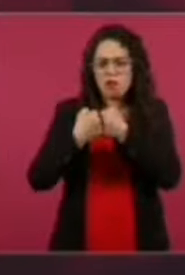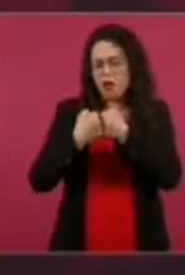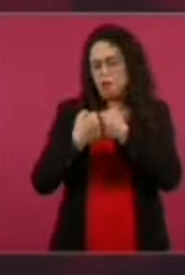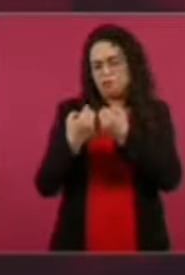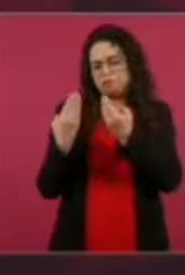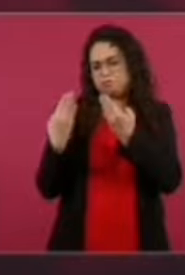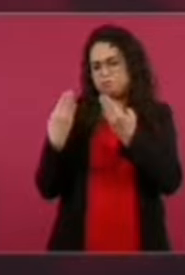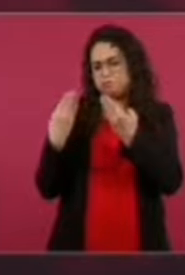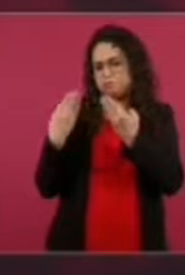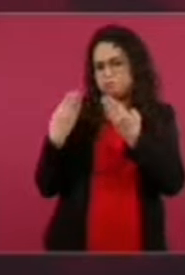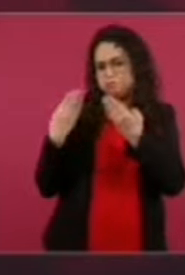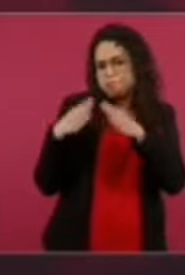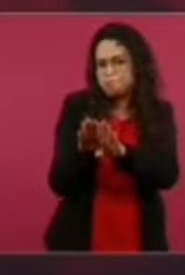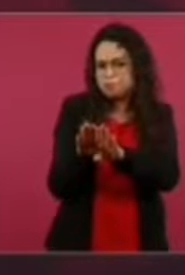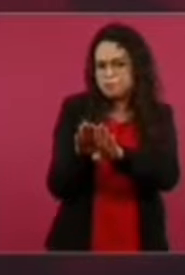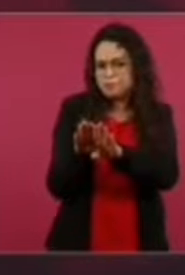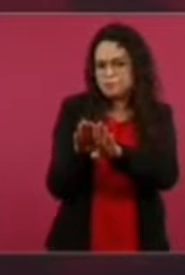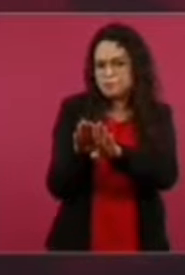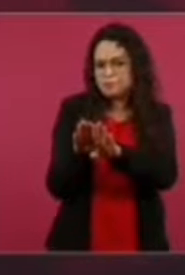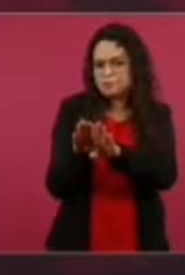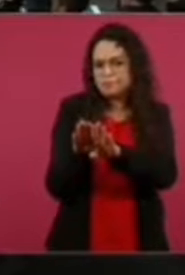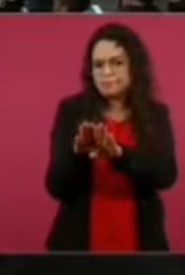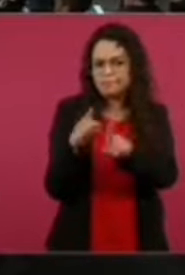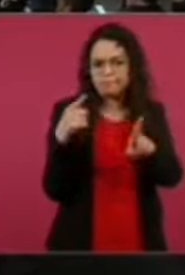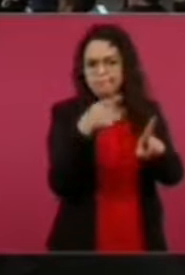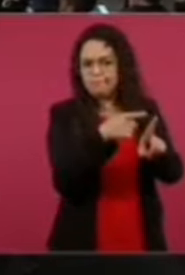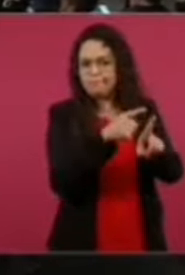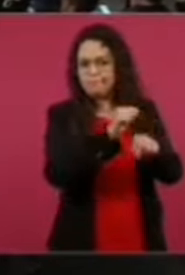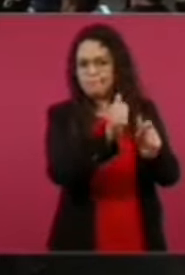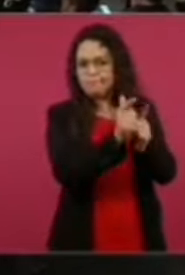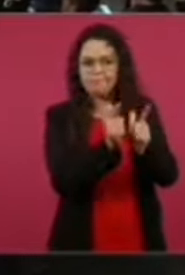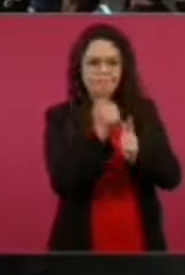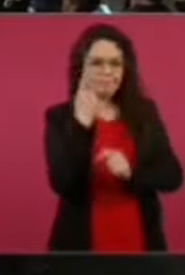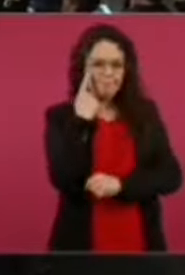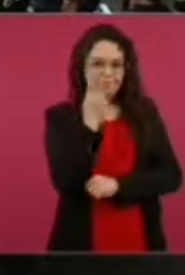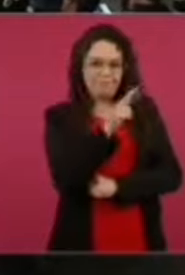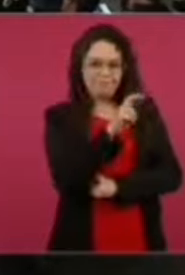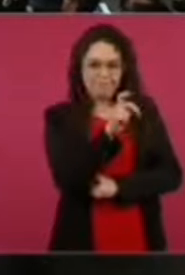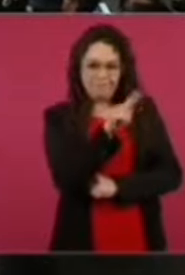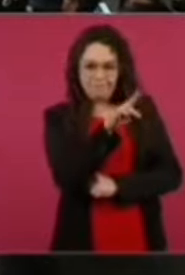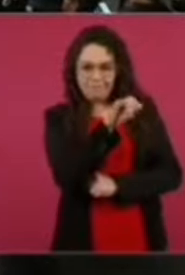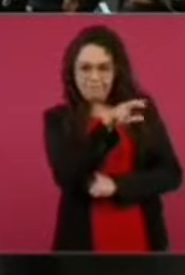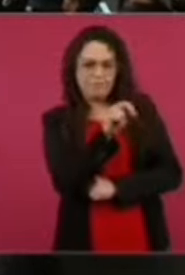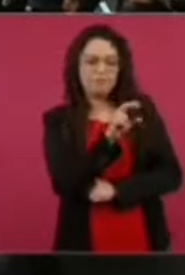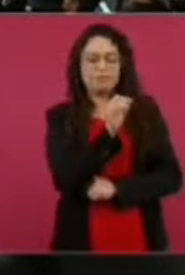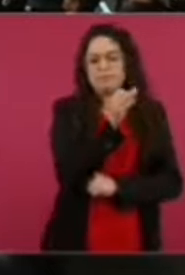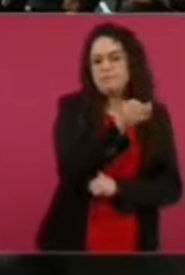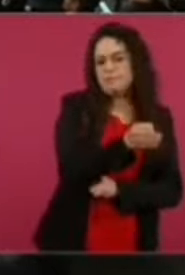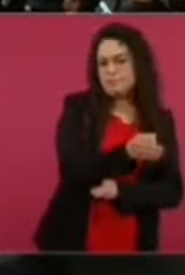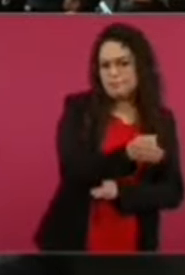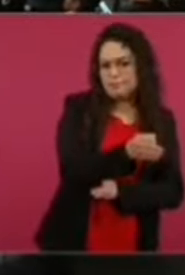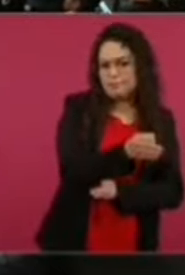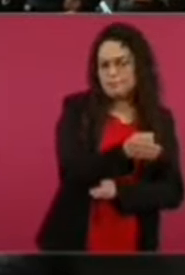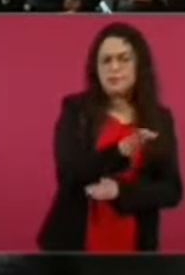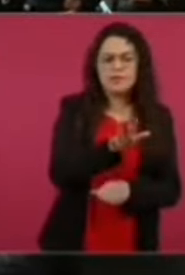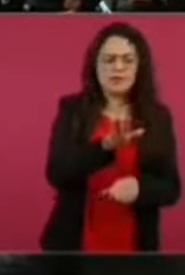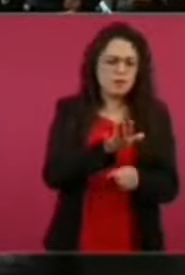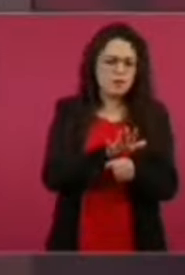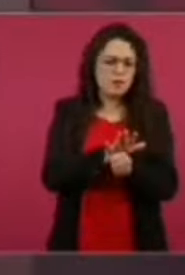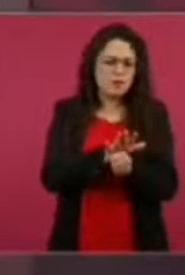Y los republicanos la rechazan. ¿Cuál es la explicación? También para que todos